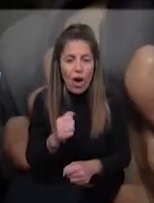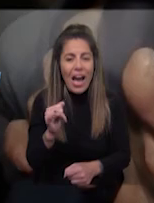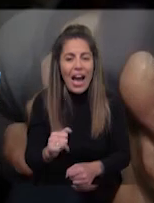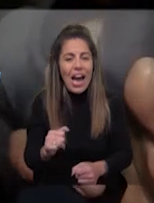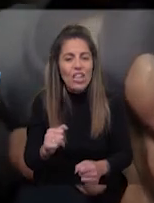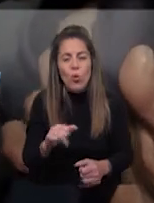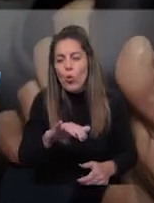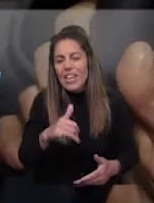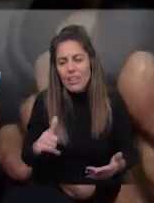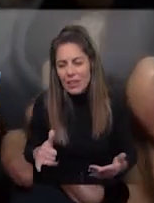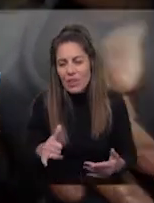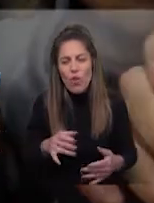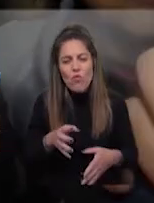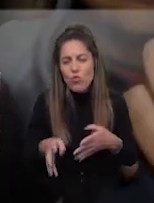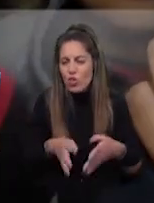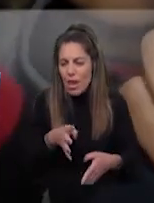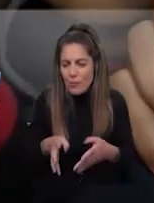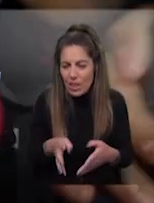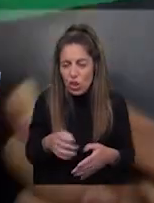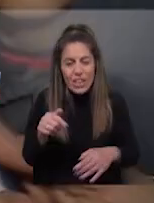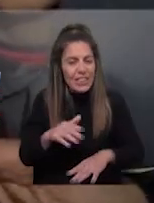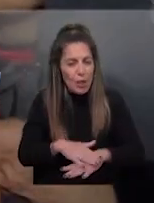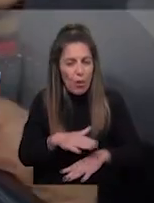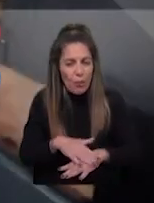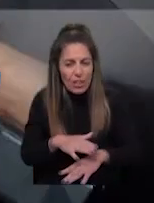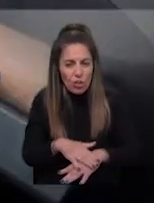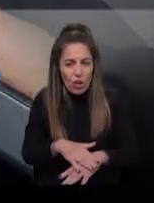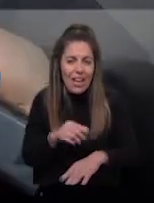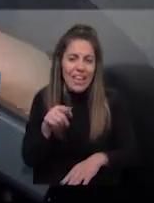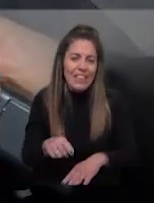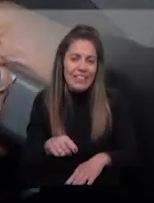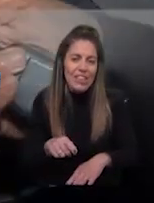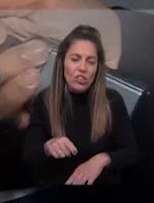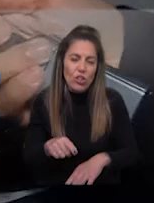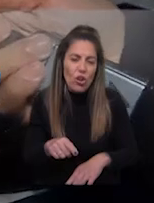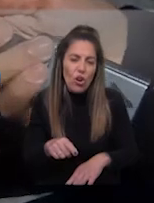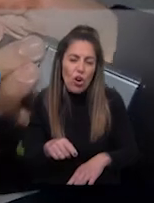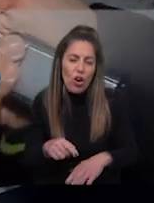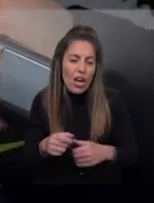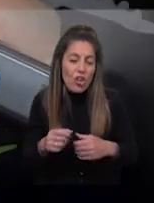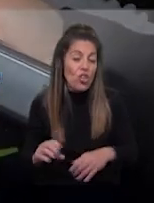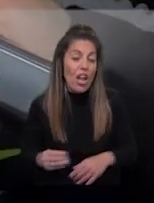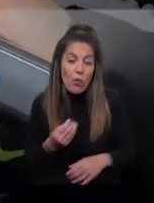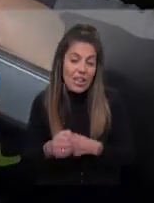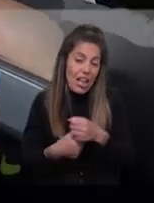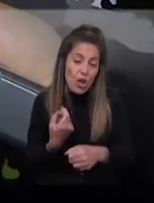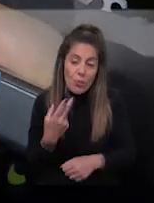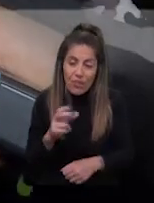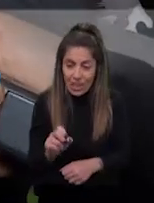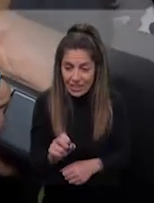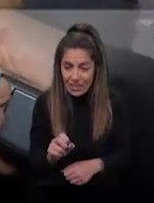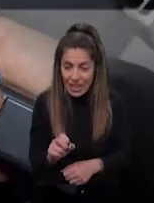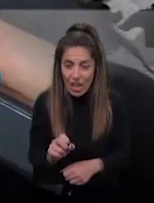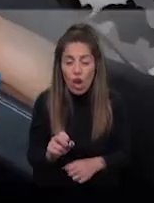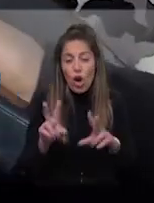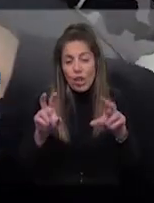un estimativo de funcionamiento en este momento? Y esto nos salvó desde el principio, en el 2020, justamente con